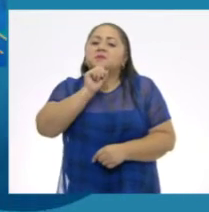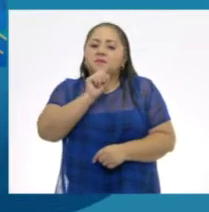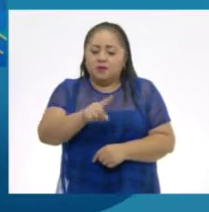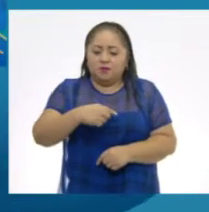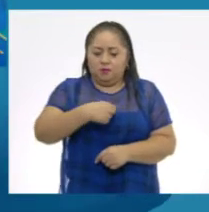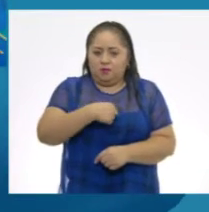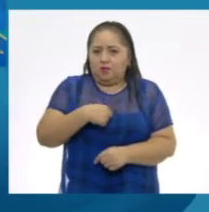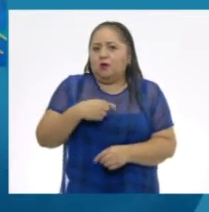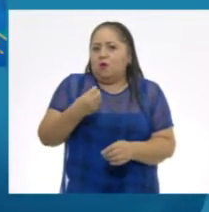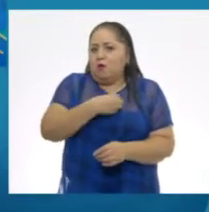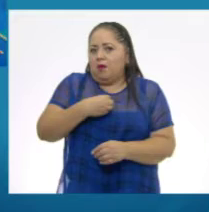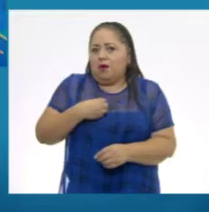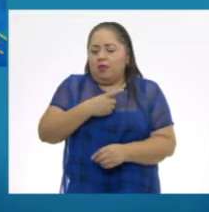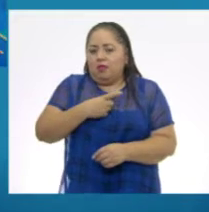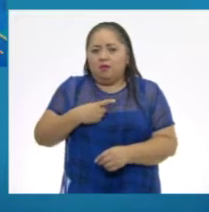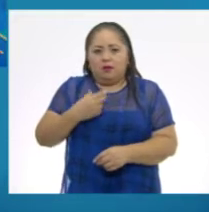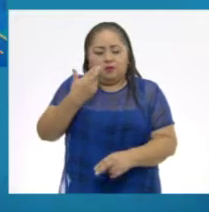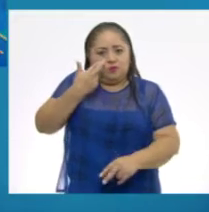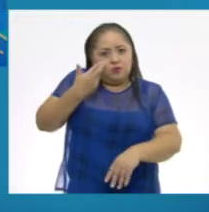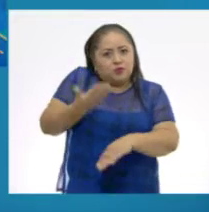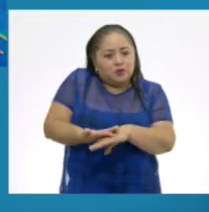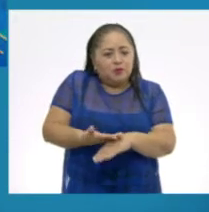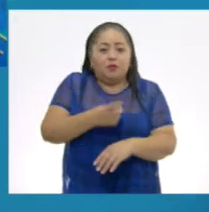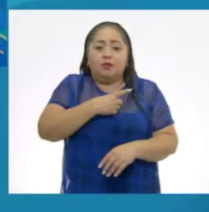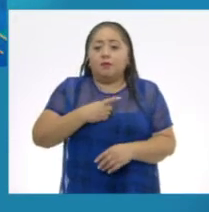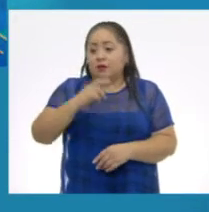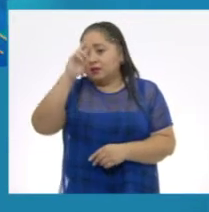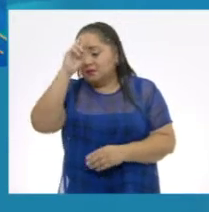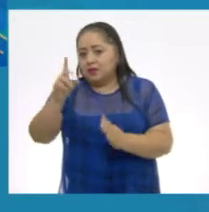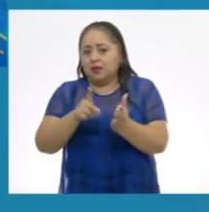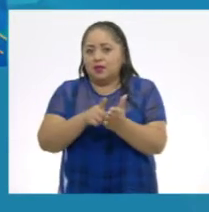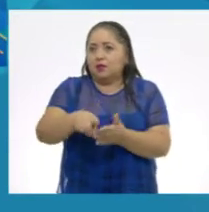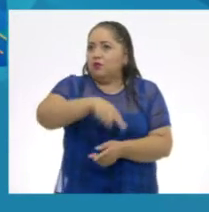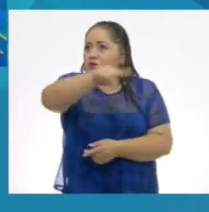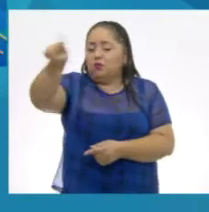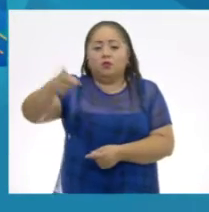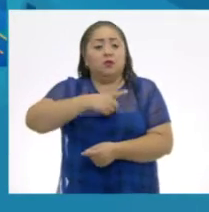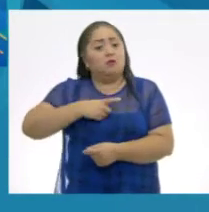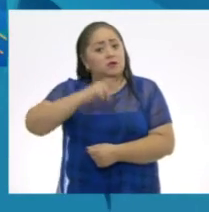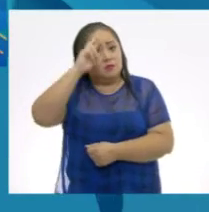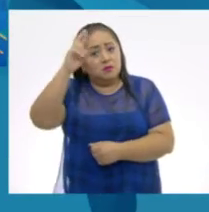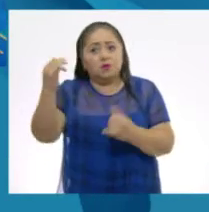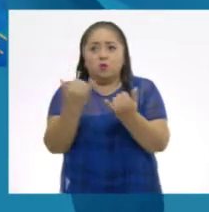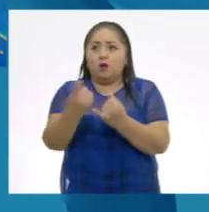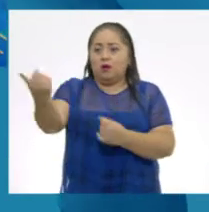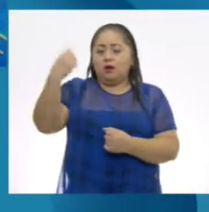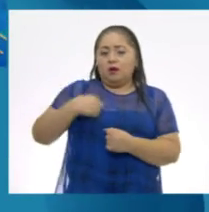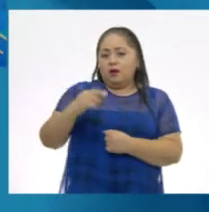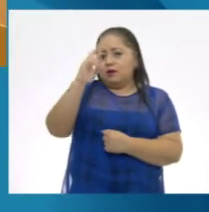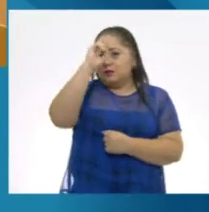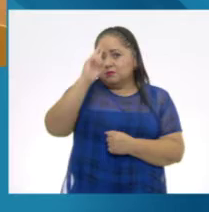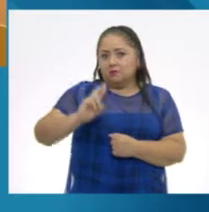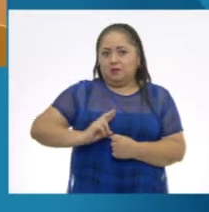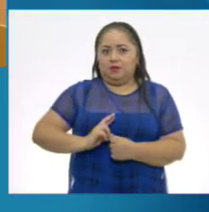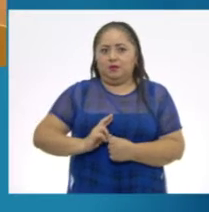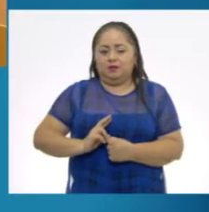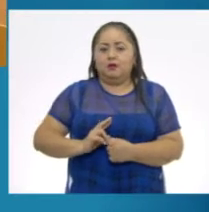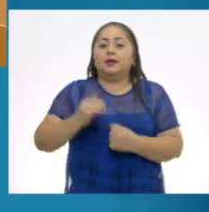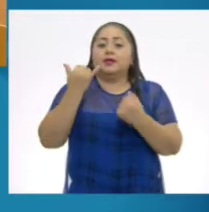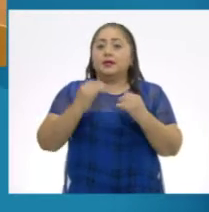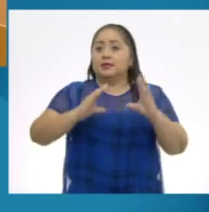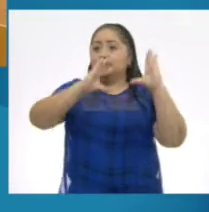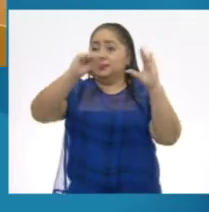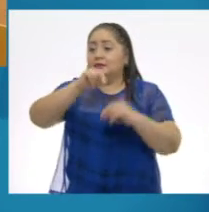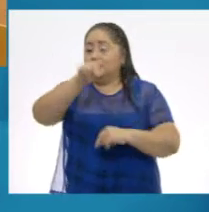también nuestra. Claro, tenemos que respetar los derechos de los demás y hacer que se respeten los nuestros. Y enseñar a